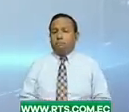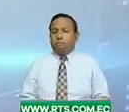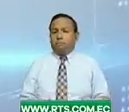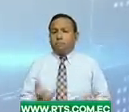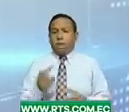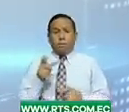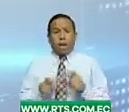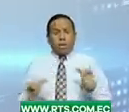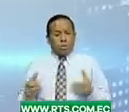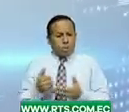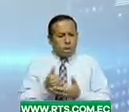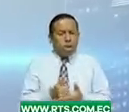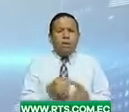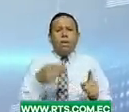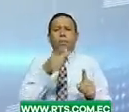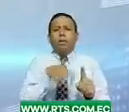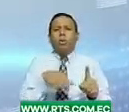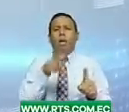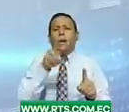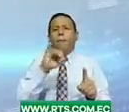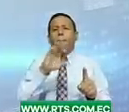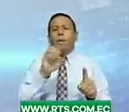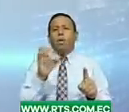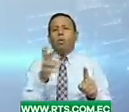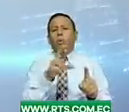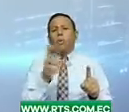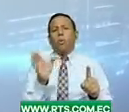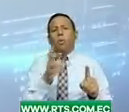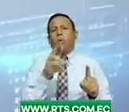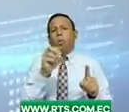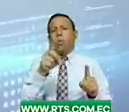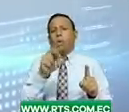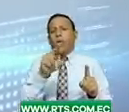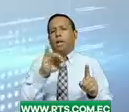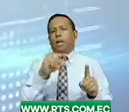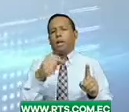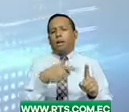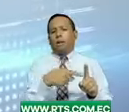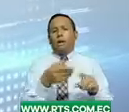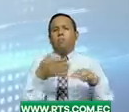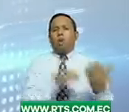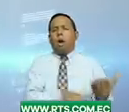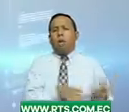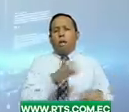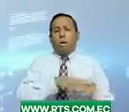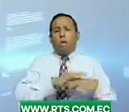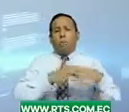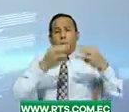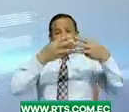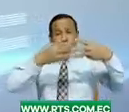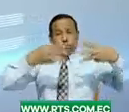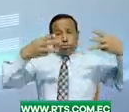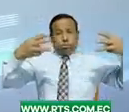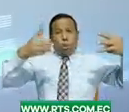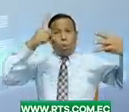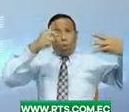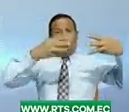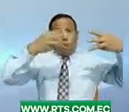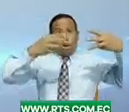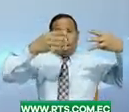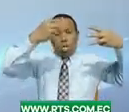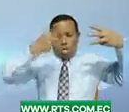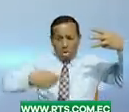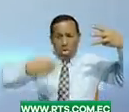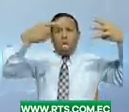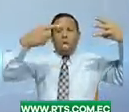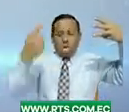lamentablemente murió electrocutado mientras compraba mariscos en la avenida Mariscal Sucre en el norte de Milagro. El hombre de